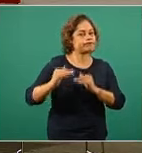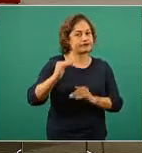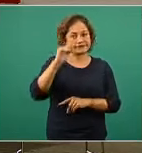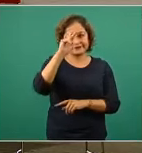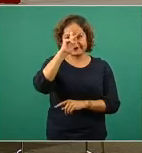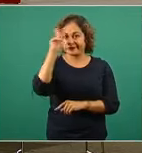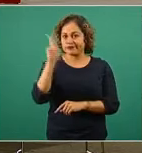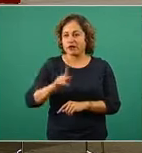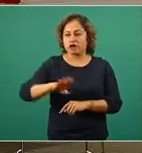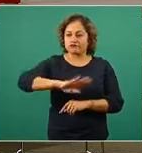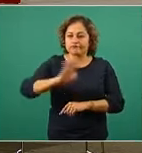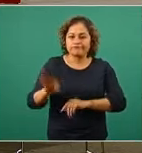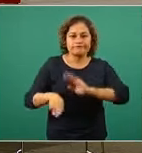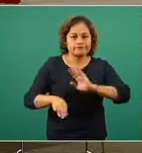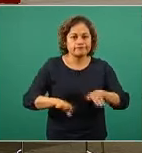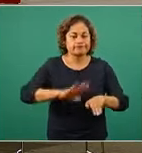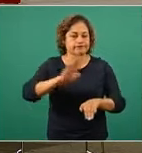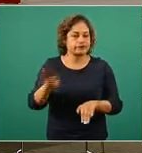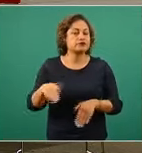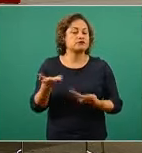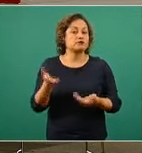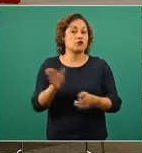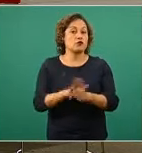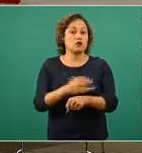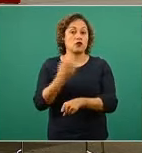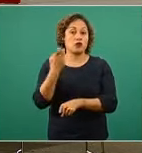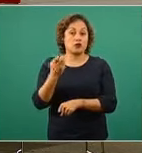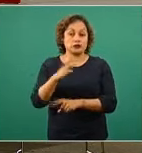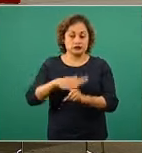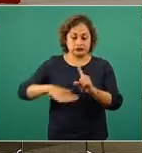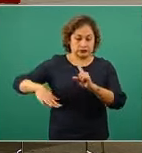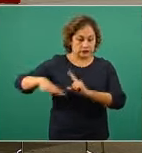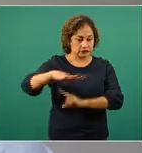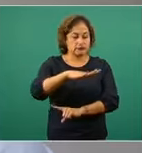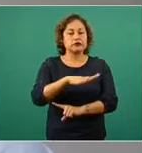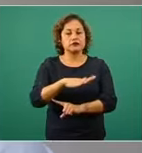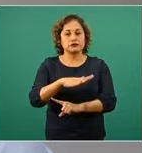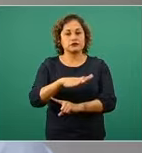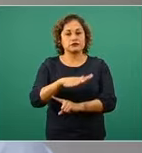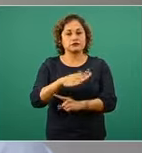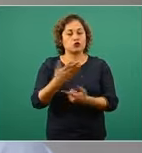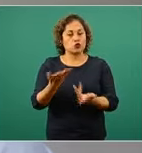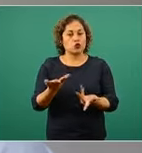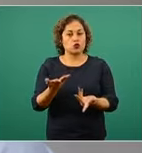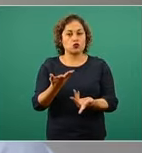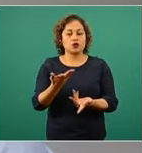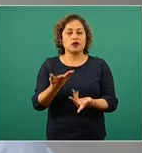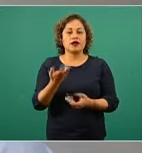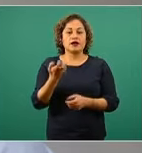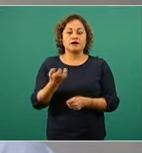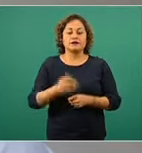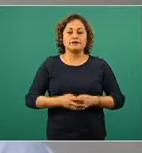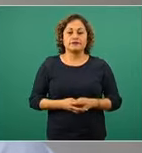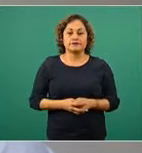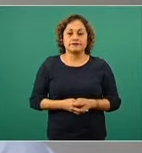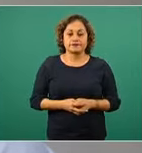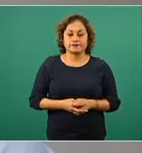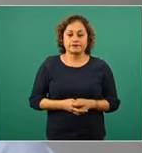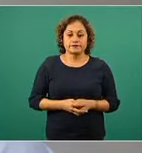componen como uno de los municipios también con cargas importantes de esta afectación y obviamente